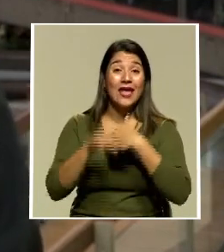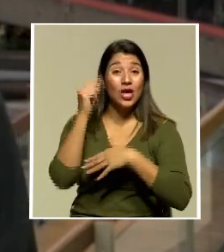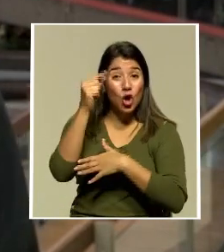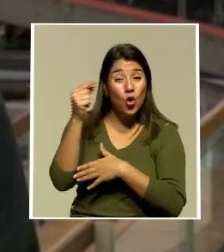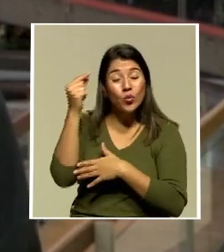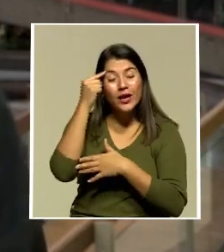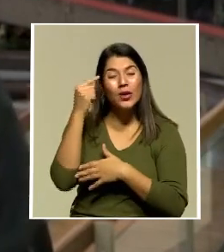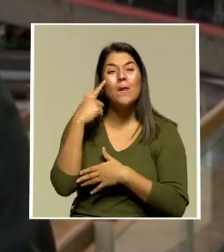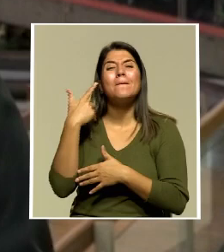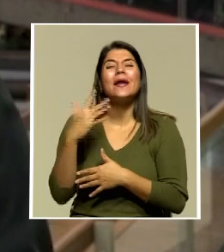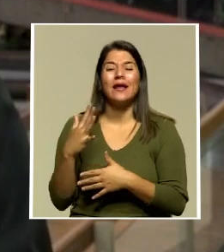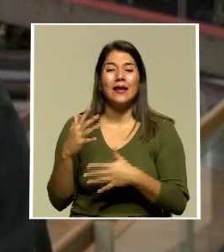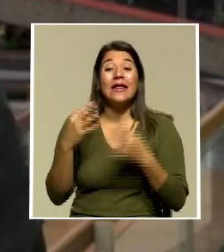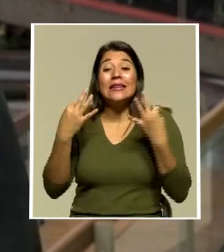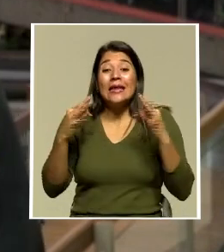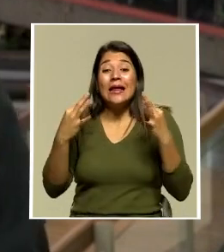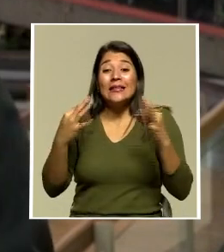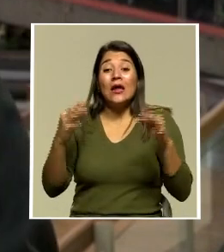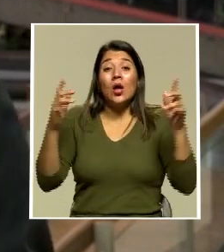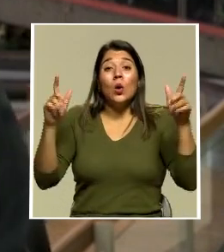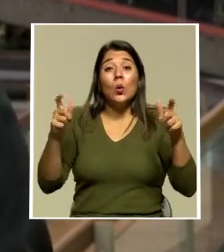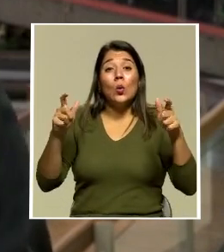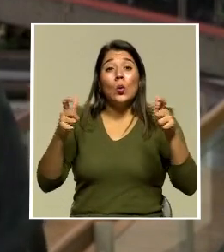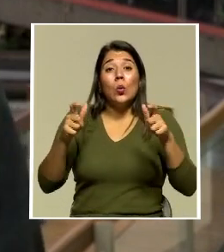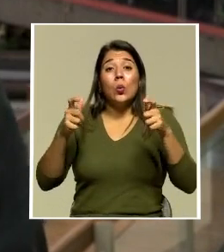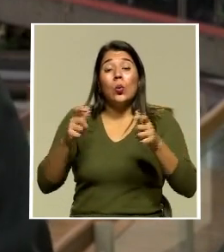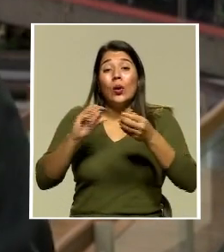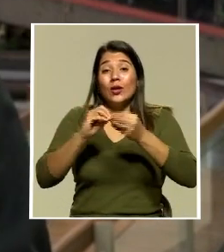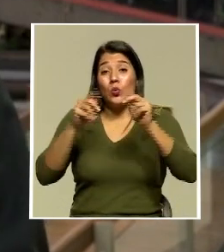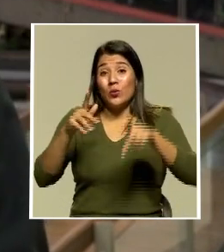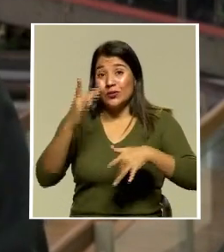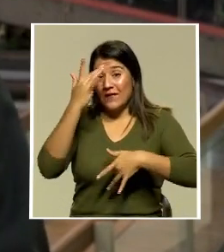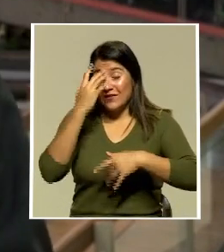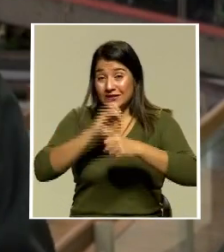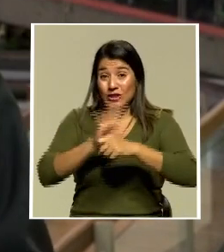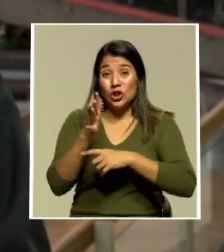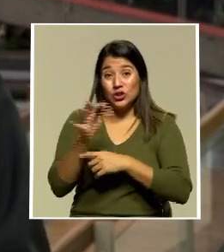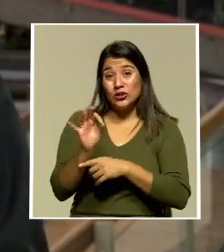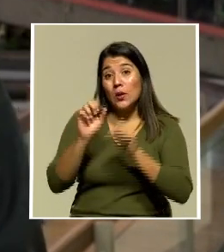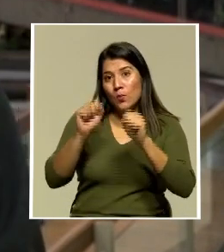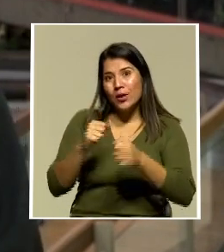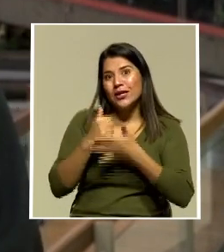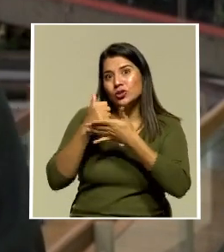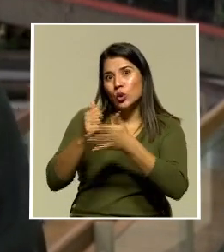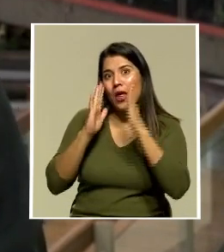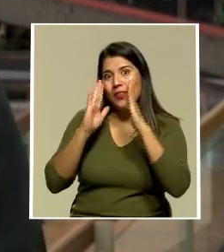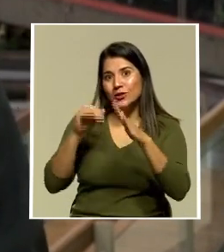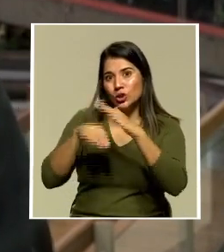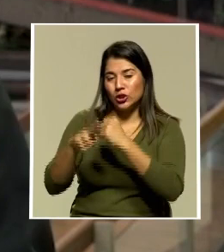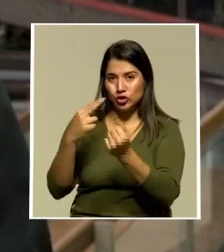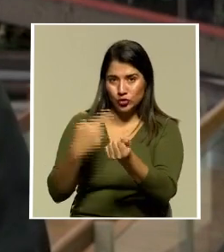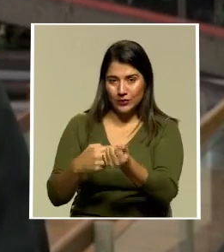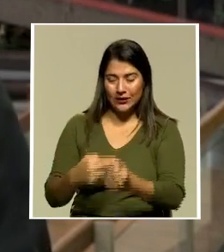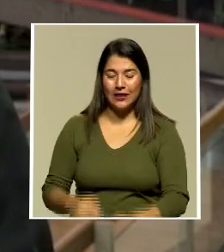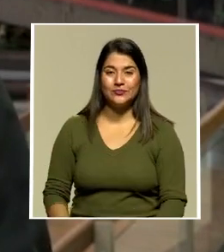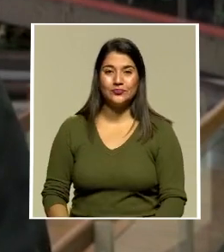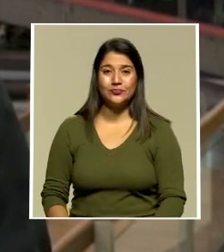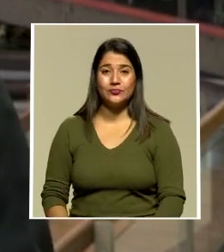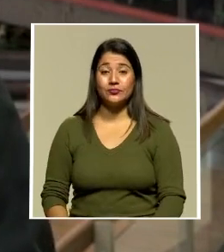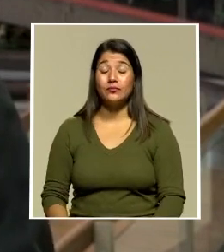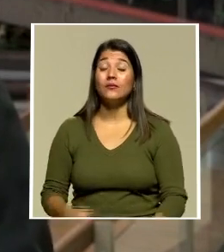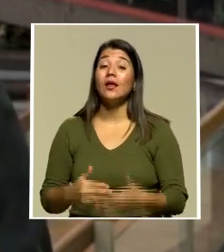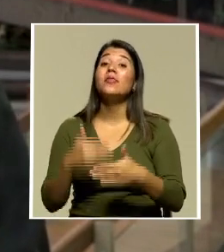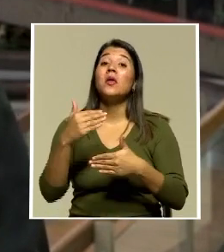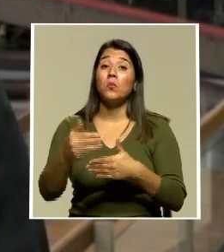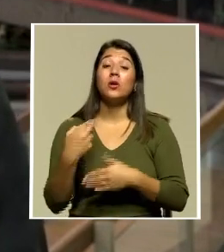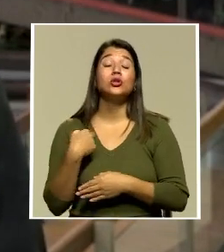la velocidad del contagio y aliviar la saturación hospitalaria. Oportunamente estaremos